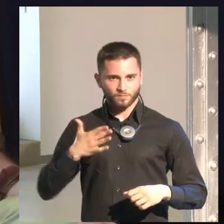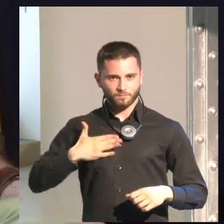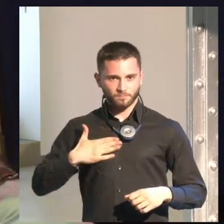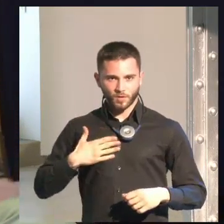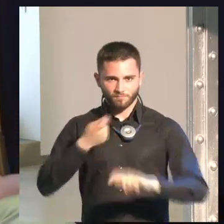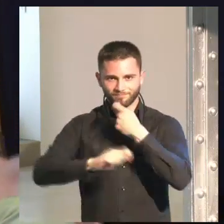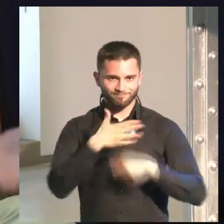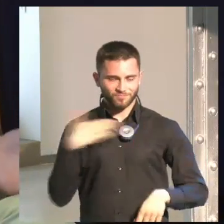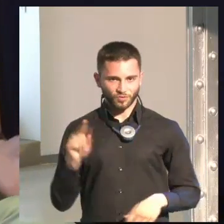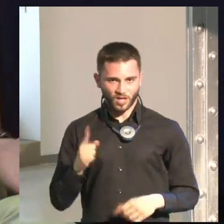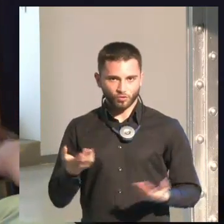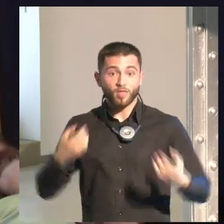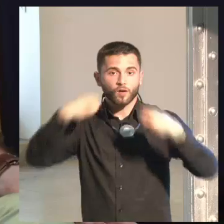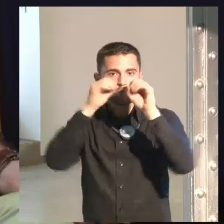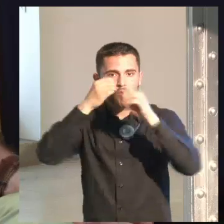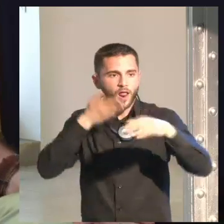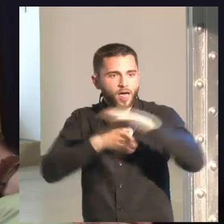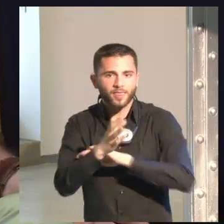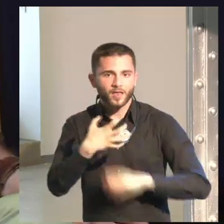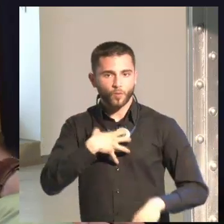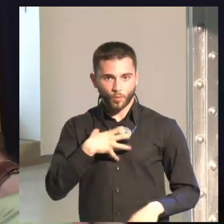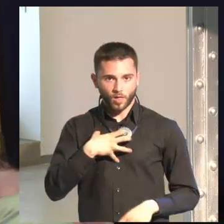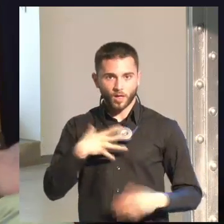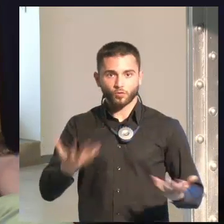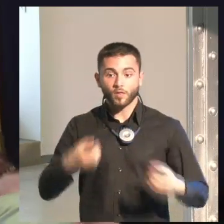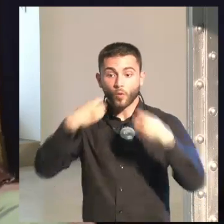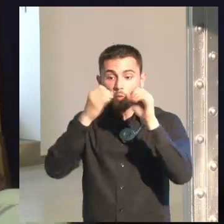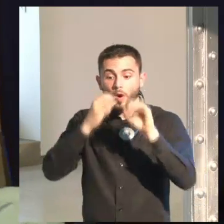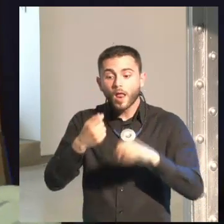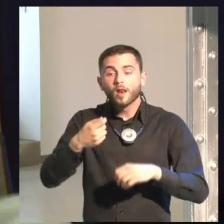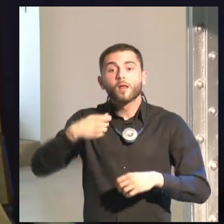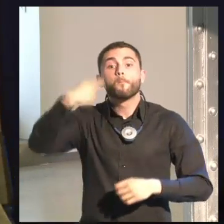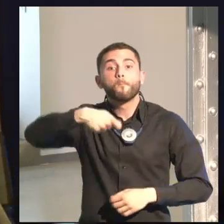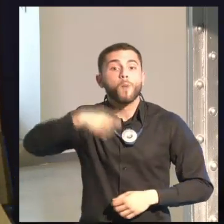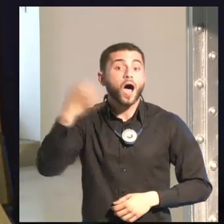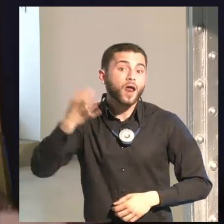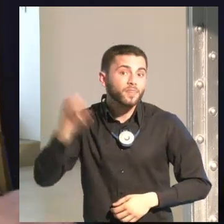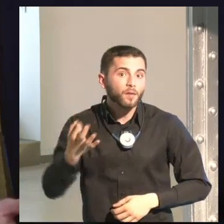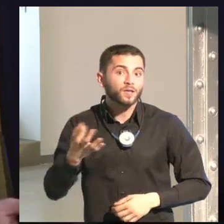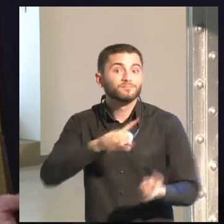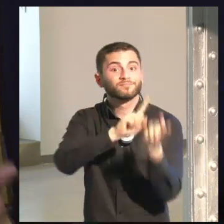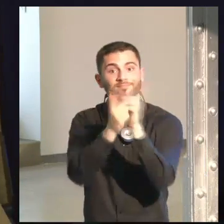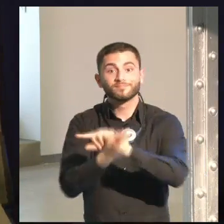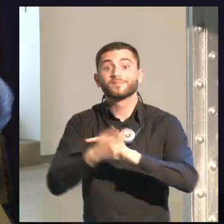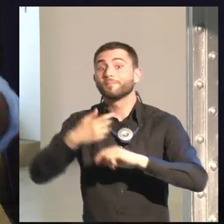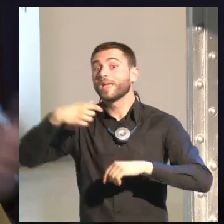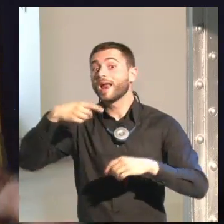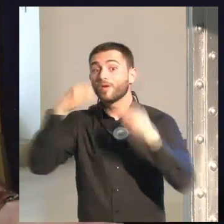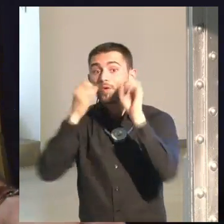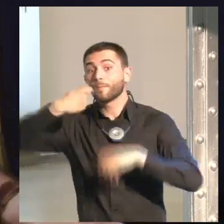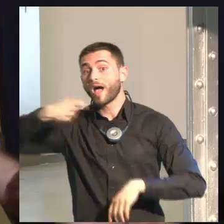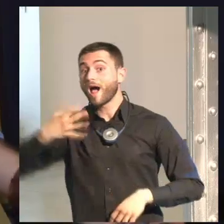Google. A lo mejor Google tiene que empezar a cobrar. Es una cosa que no nos hemos llegado a pensar, pero